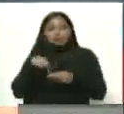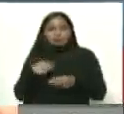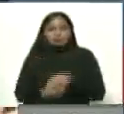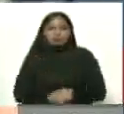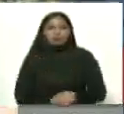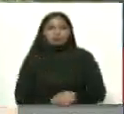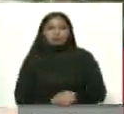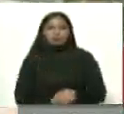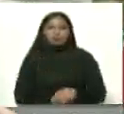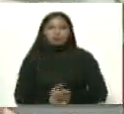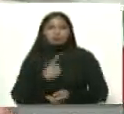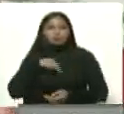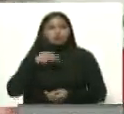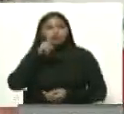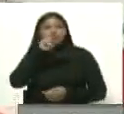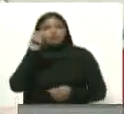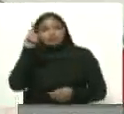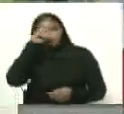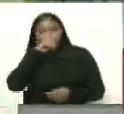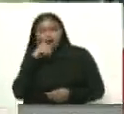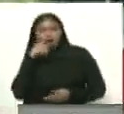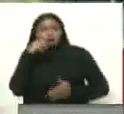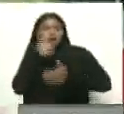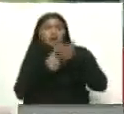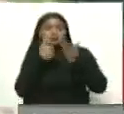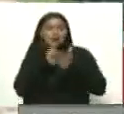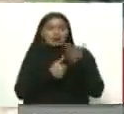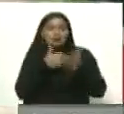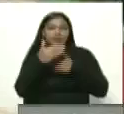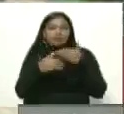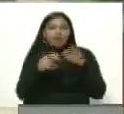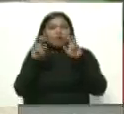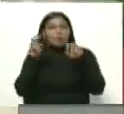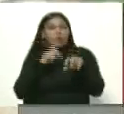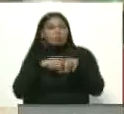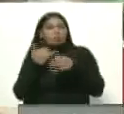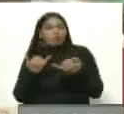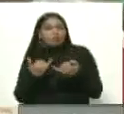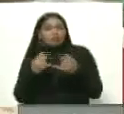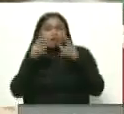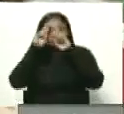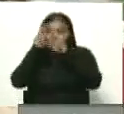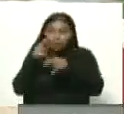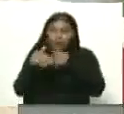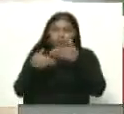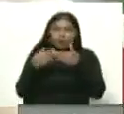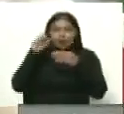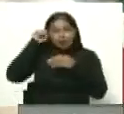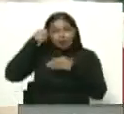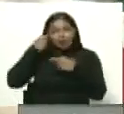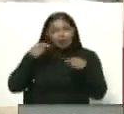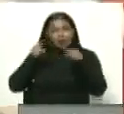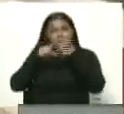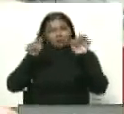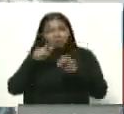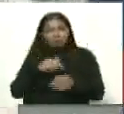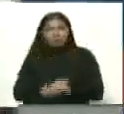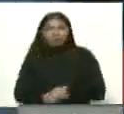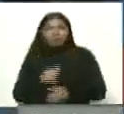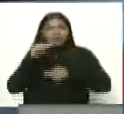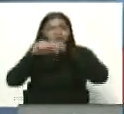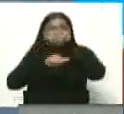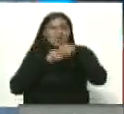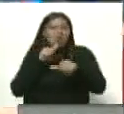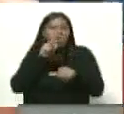los 200 años de la batalla de Carabobo. Vienen nuevas fechas para conmemorar, sí, para recordar. Ciclo